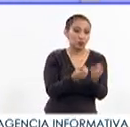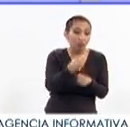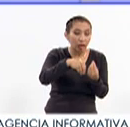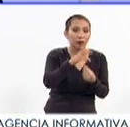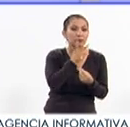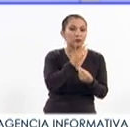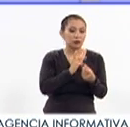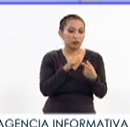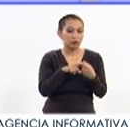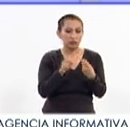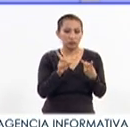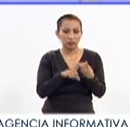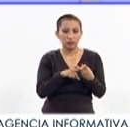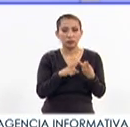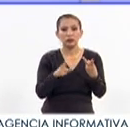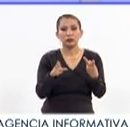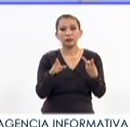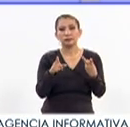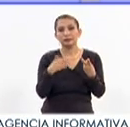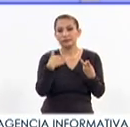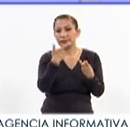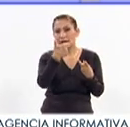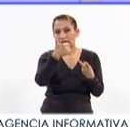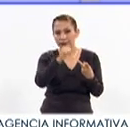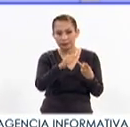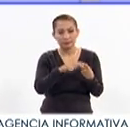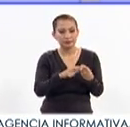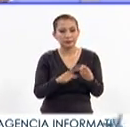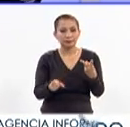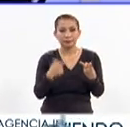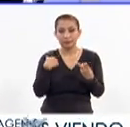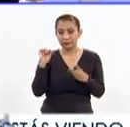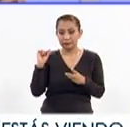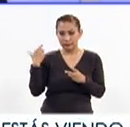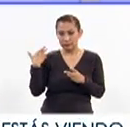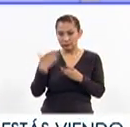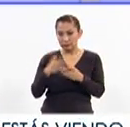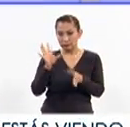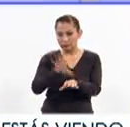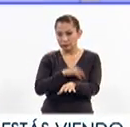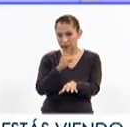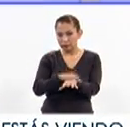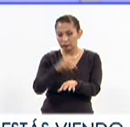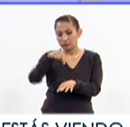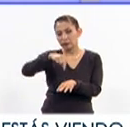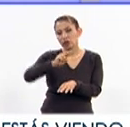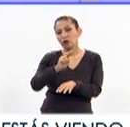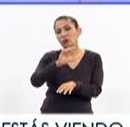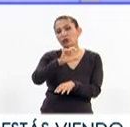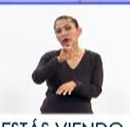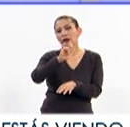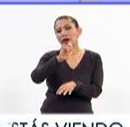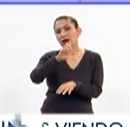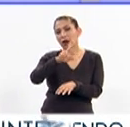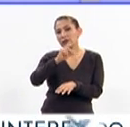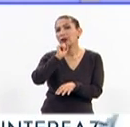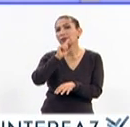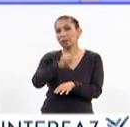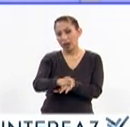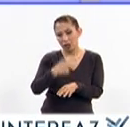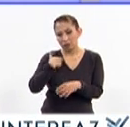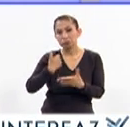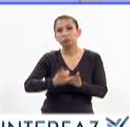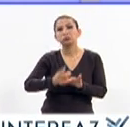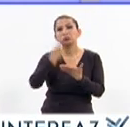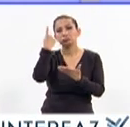el petróleo, por supuesto, como el gas. Últimamente las energías nucleares también se han ido